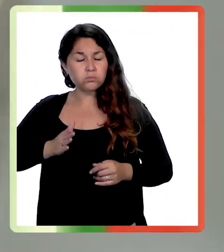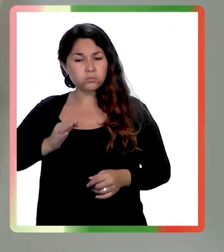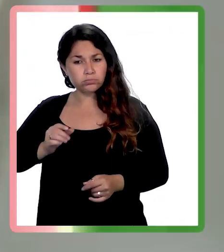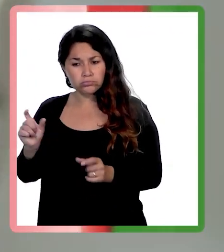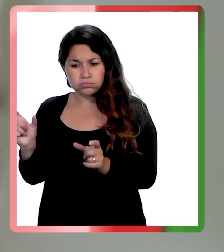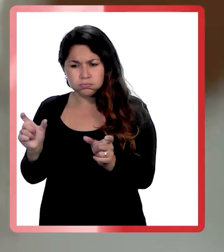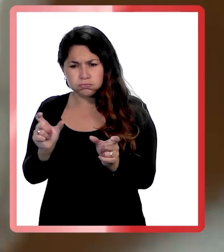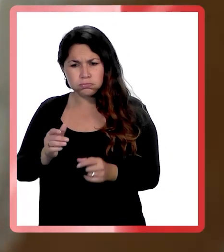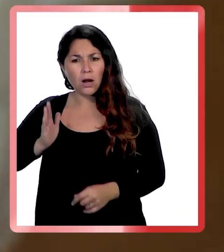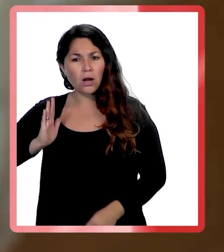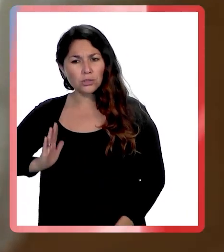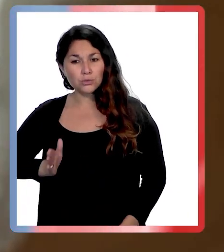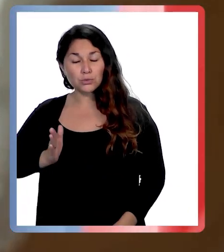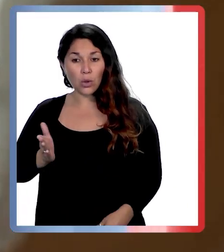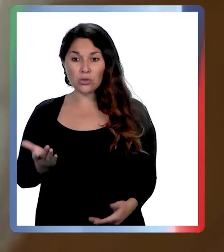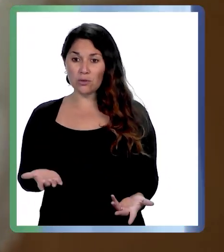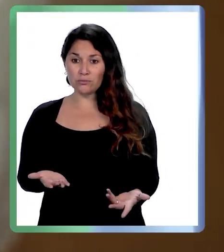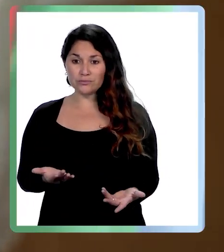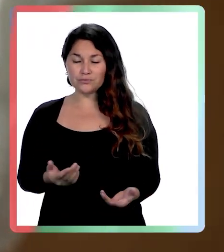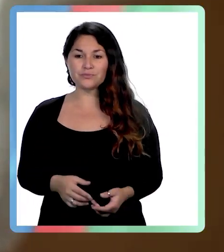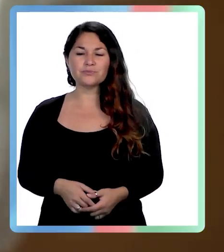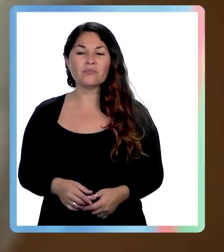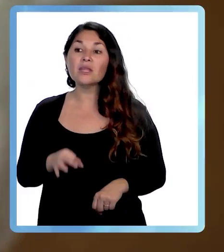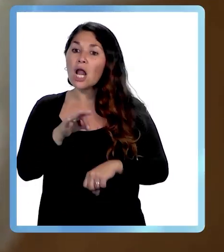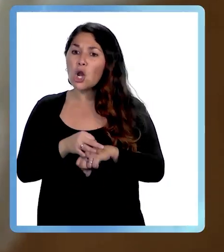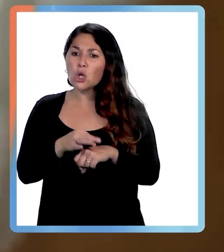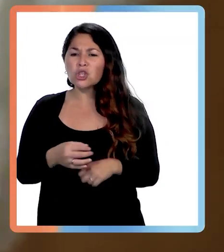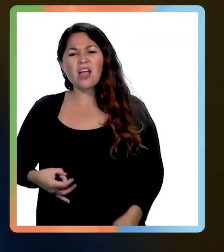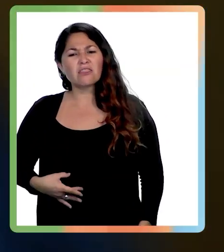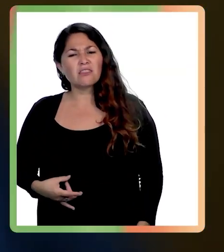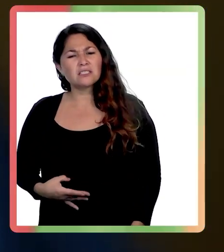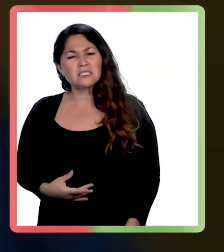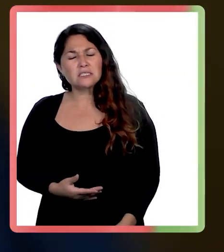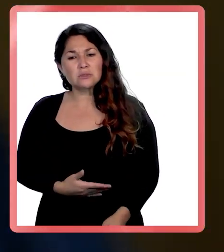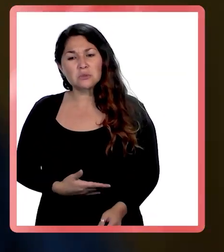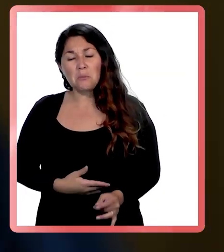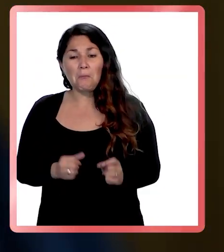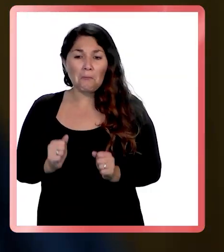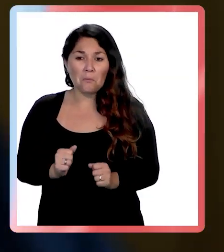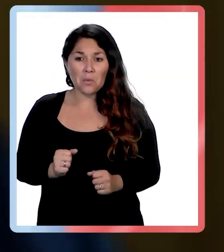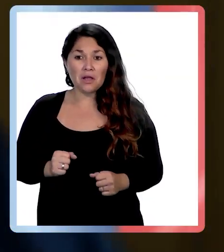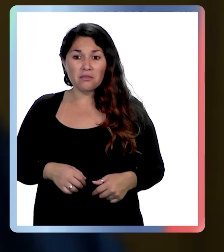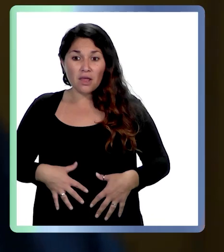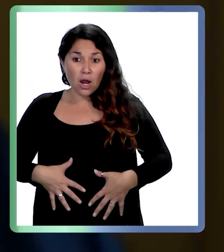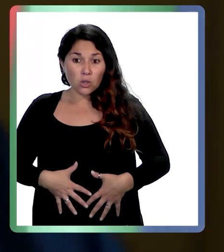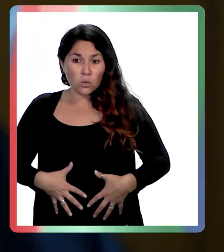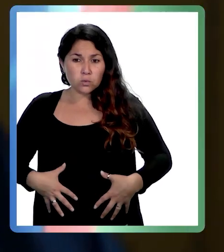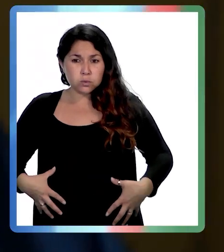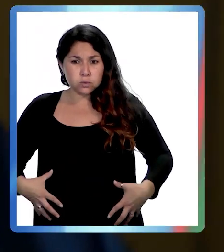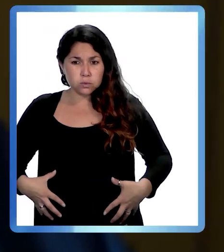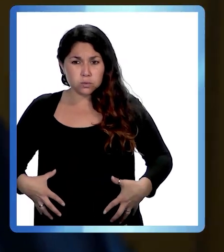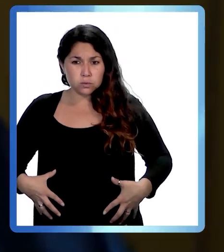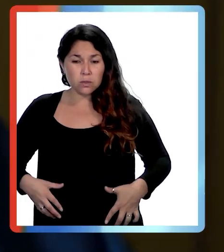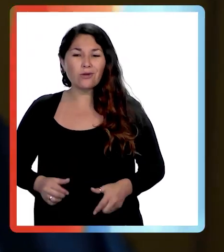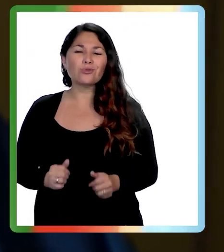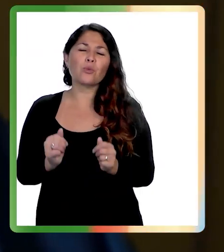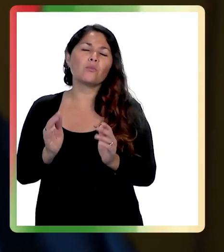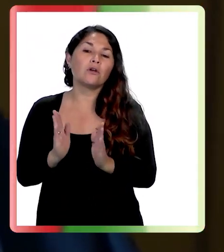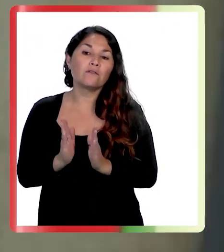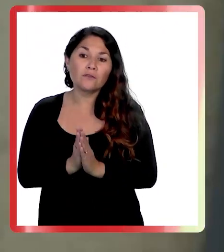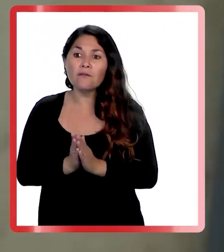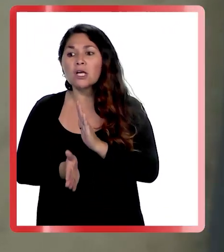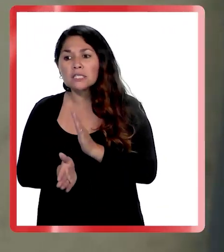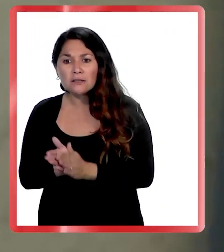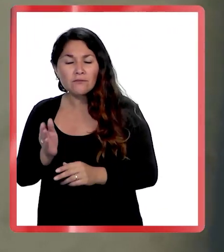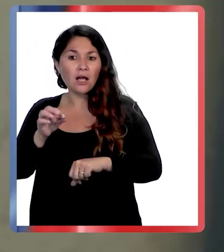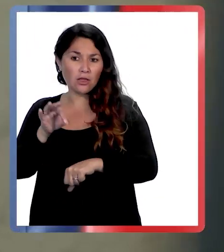seguimiento determinado de ese tratamiento. O sea, si el médico le dice este es un dolor abdominal inespecífico que puede ser un colon irritable, en el fondo, por favor acuda a